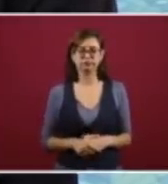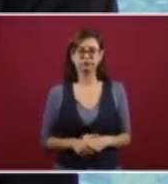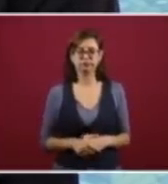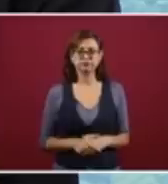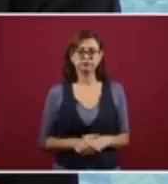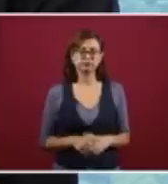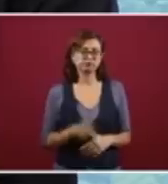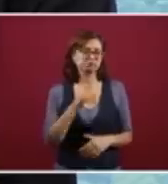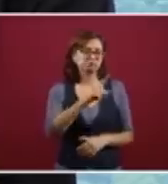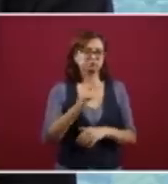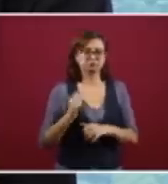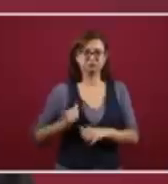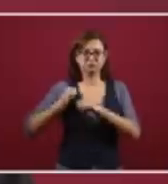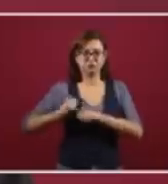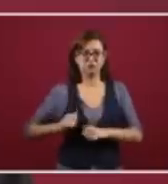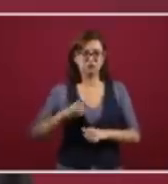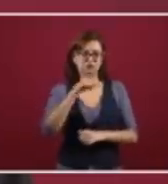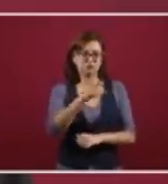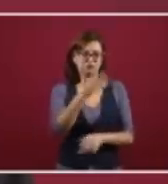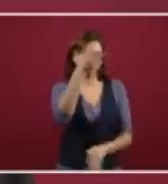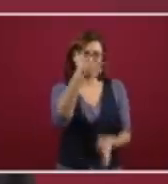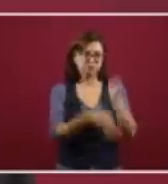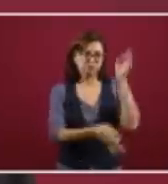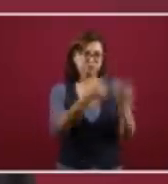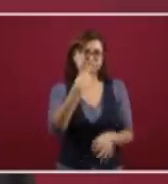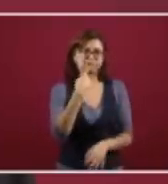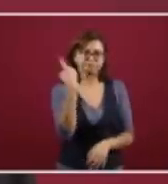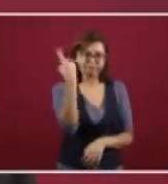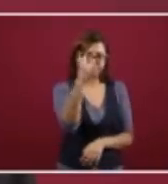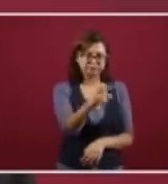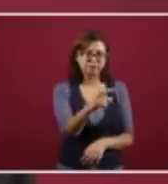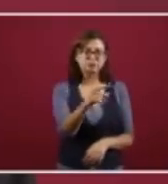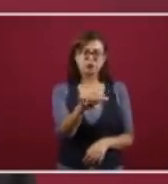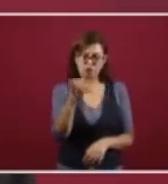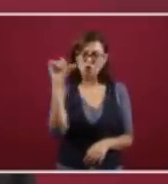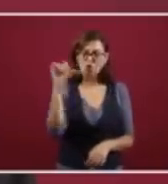ante las autoridades competentes.